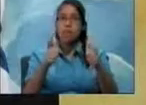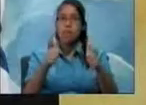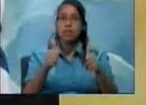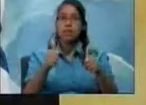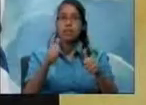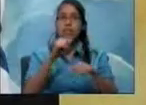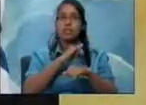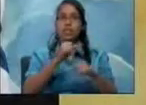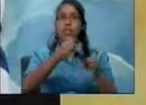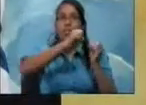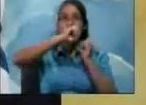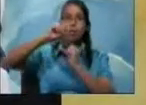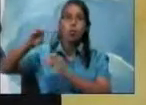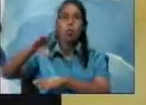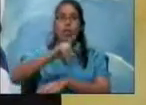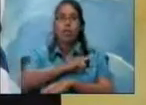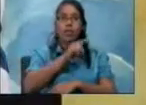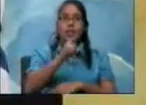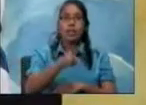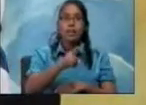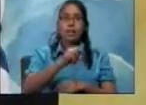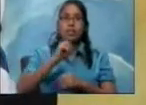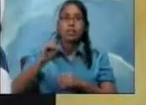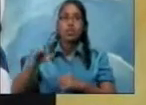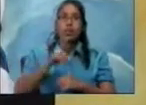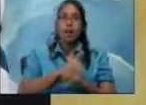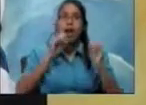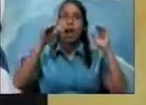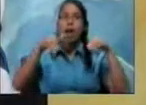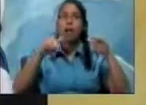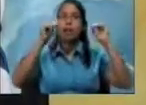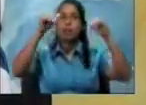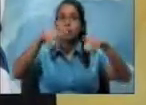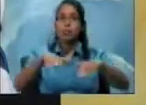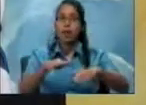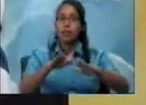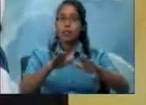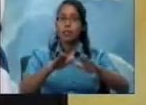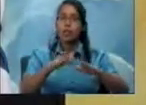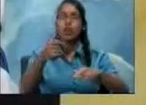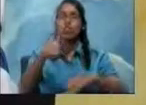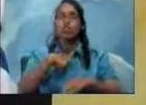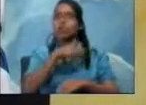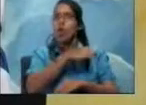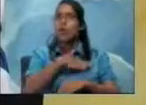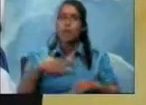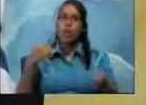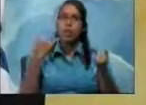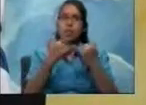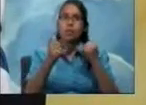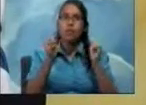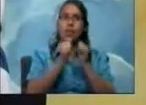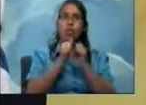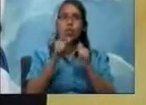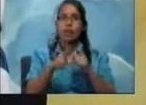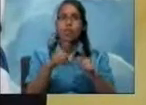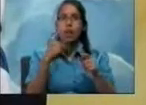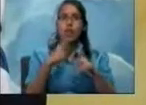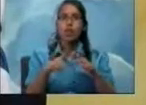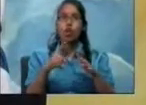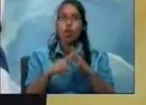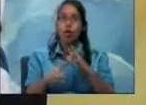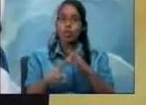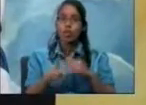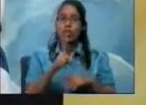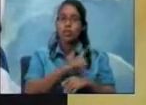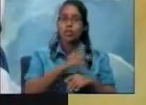había despojado de ella y se echó al mar yo quiero concluir con esto Hay cosas de las que nosotros tenemos